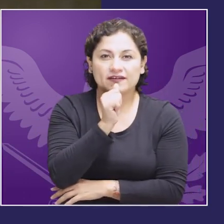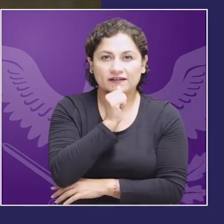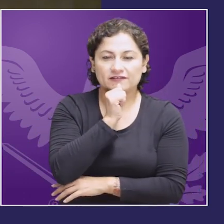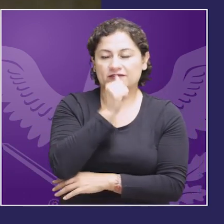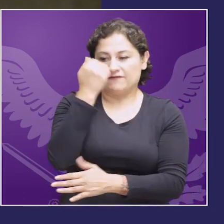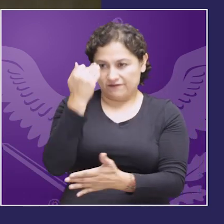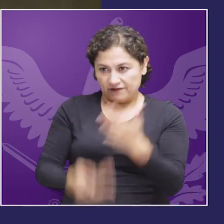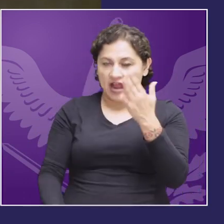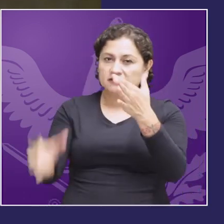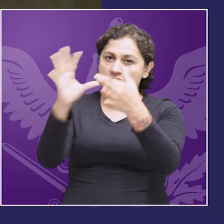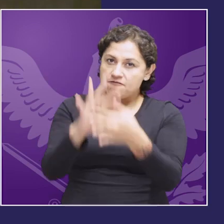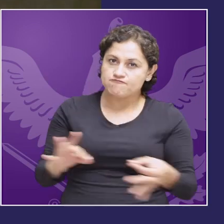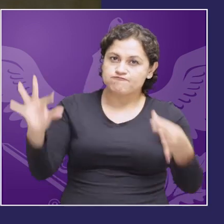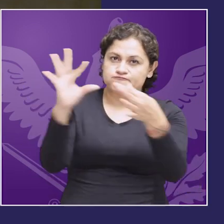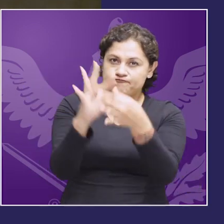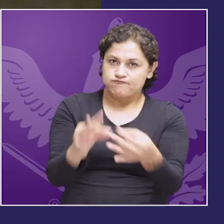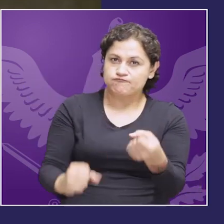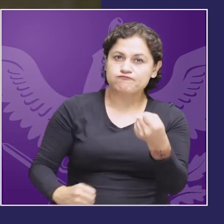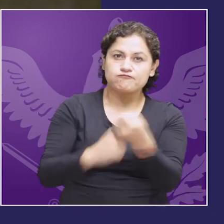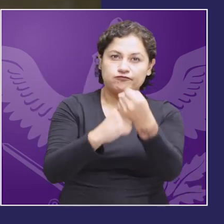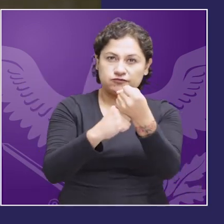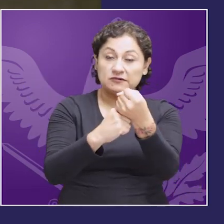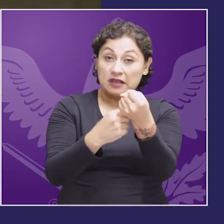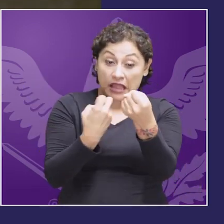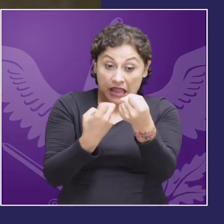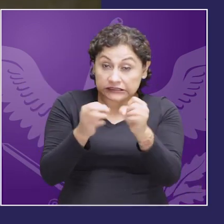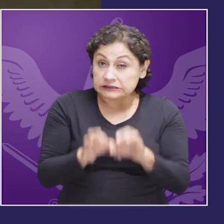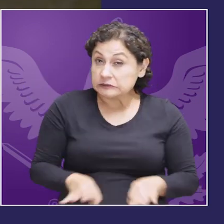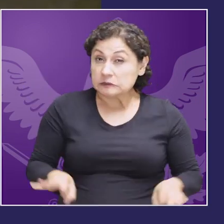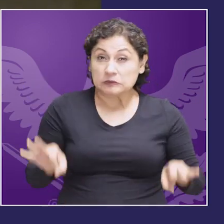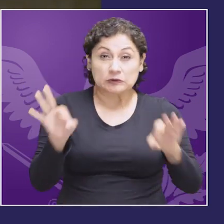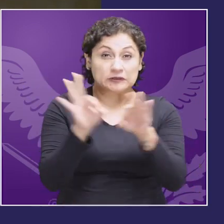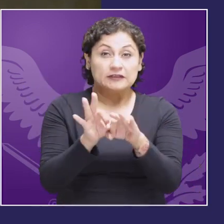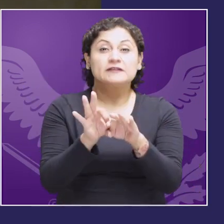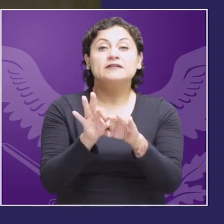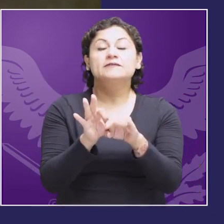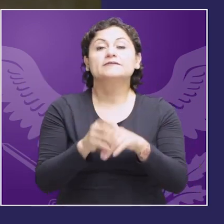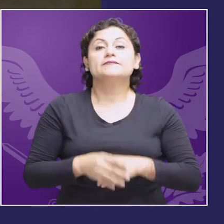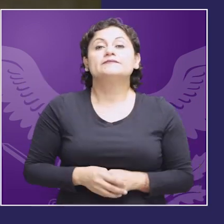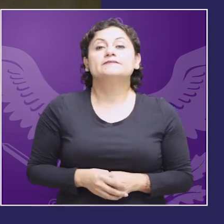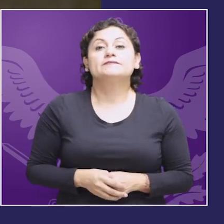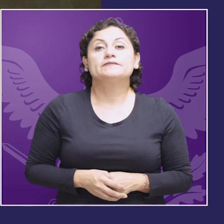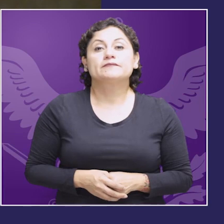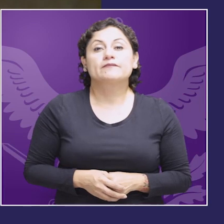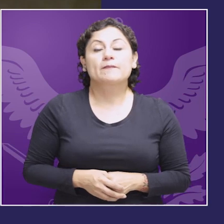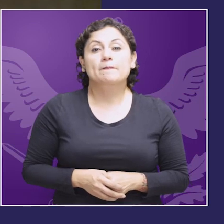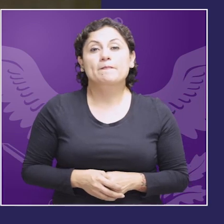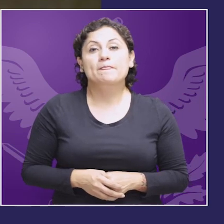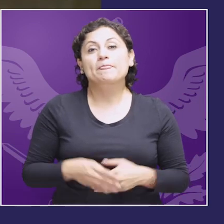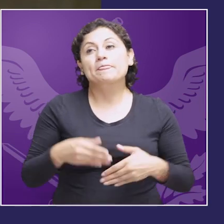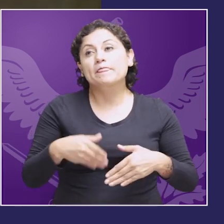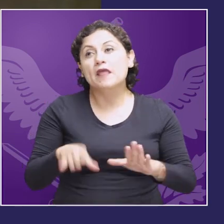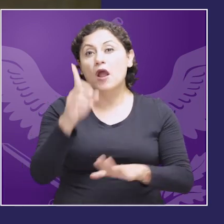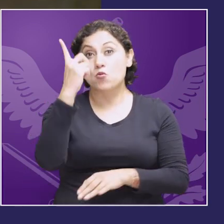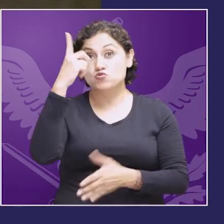qué consistía. No se logra siempre desentrañar y llevar esta argumentación, y esta argumentación es fundamental.